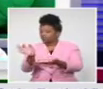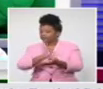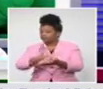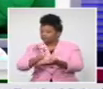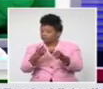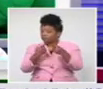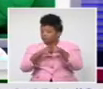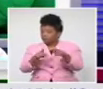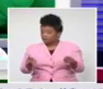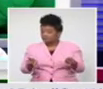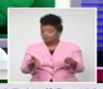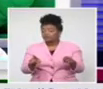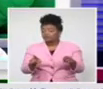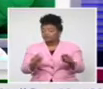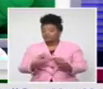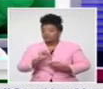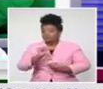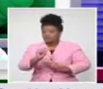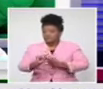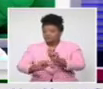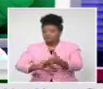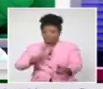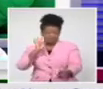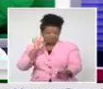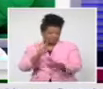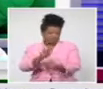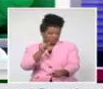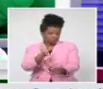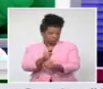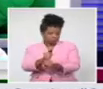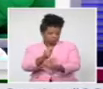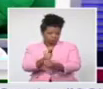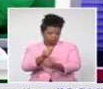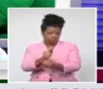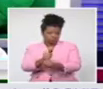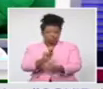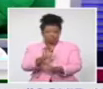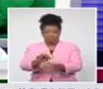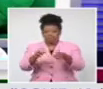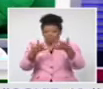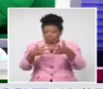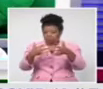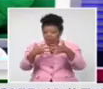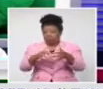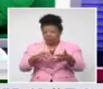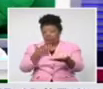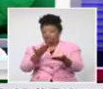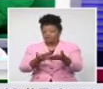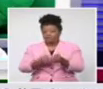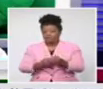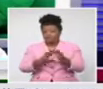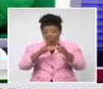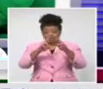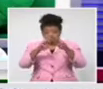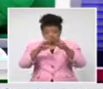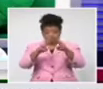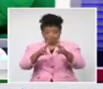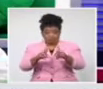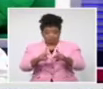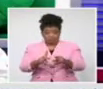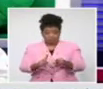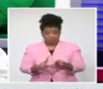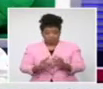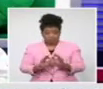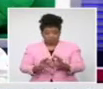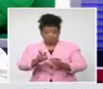formas ya empezaron a hacer sus primeras pruebas. Y como resultado de estas